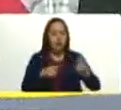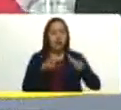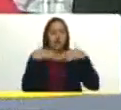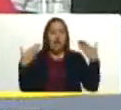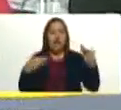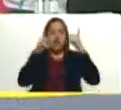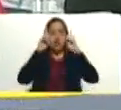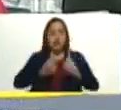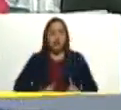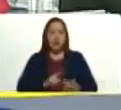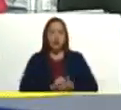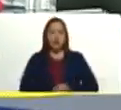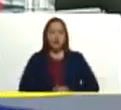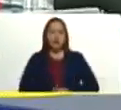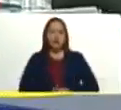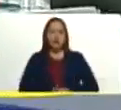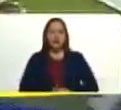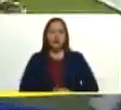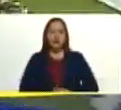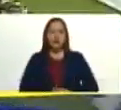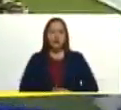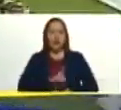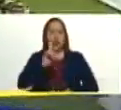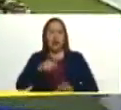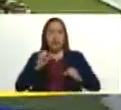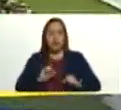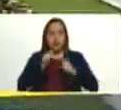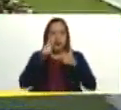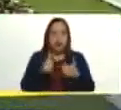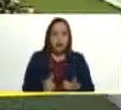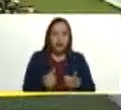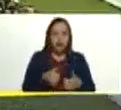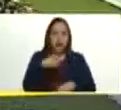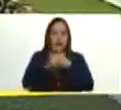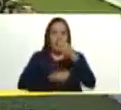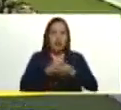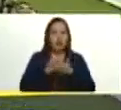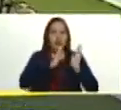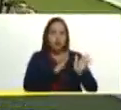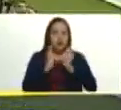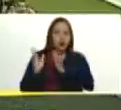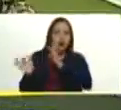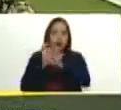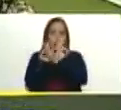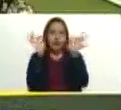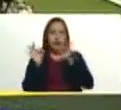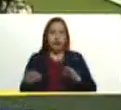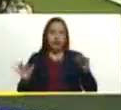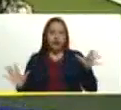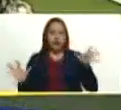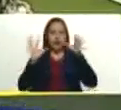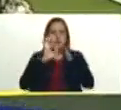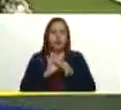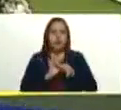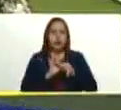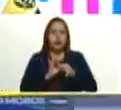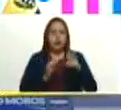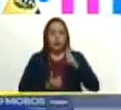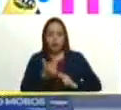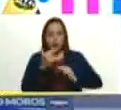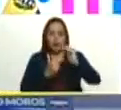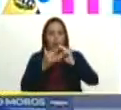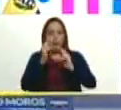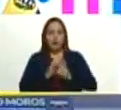decisiones y comenzaremos a marchar de manera unitaria para la